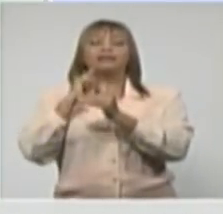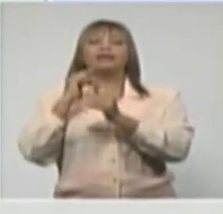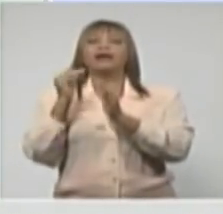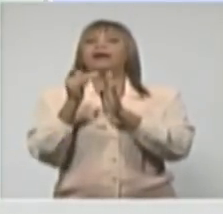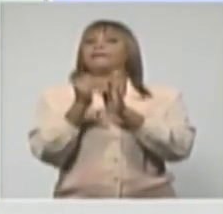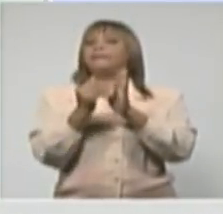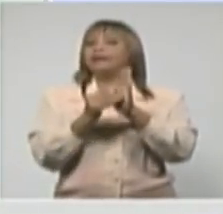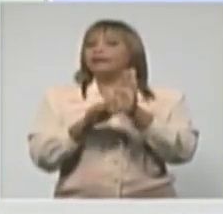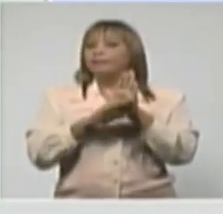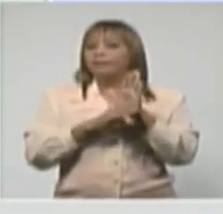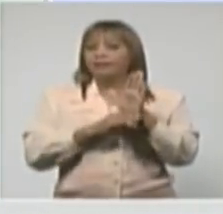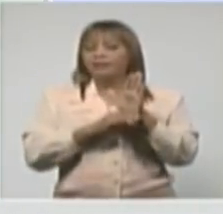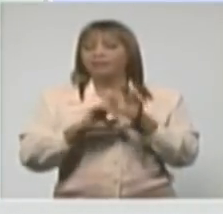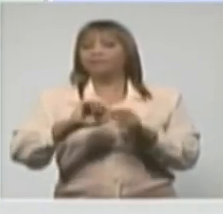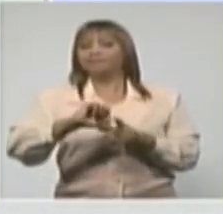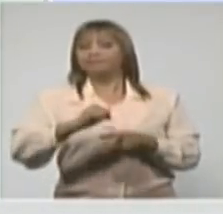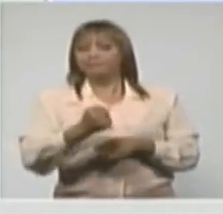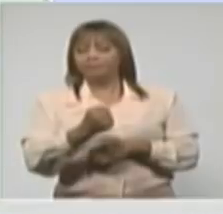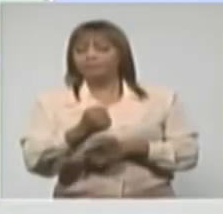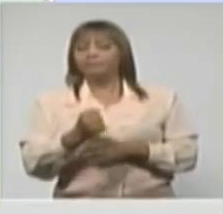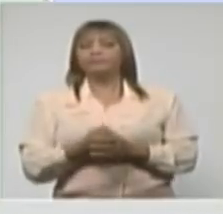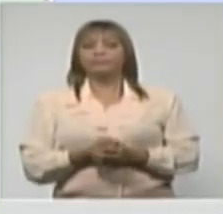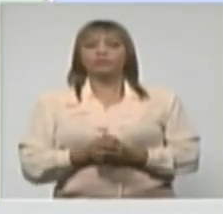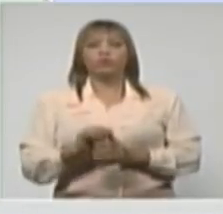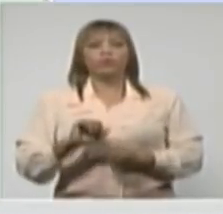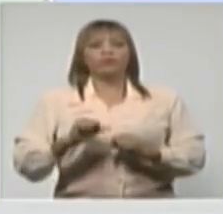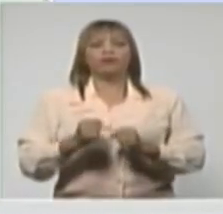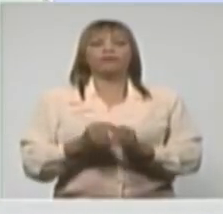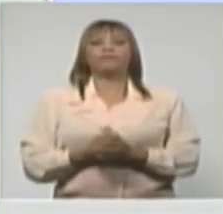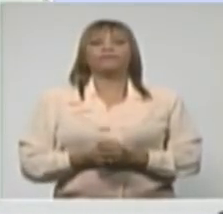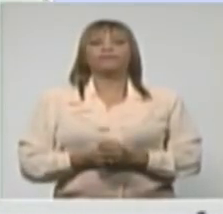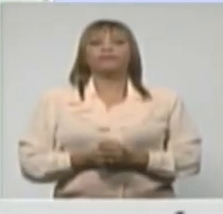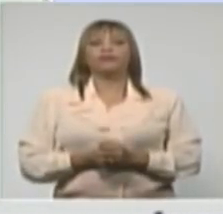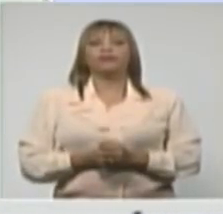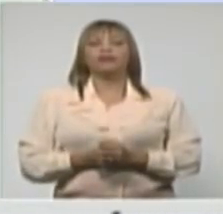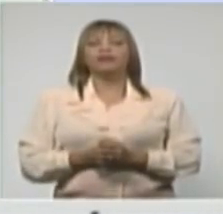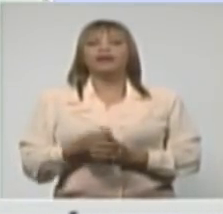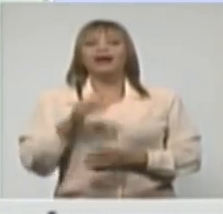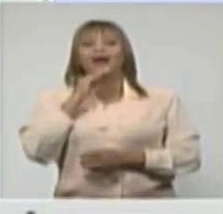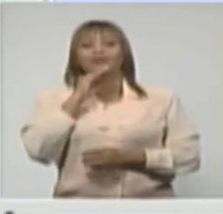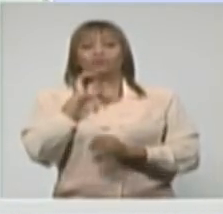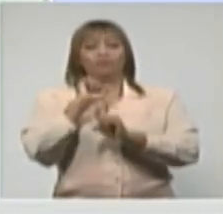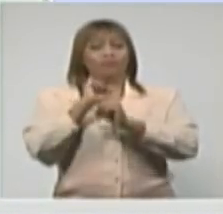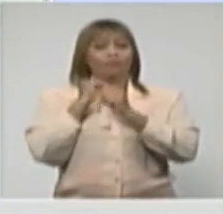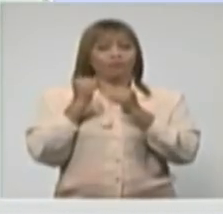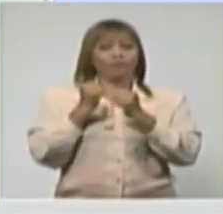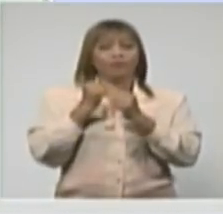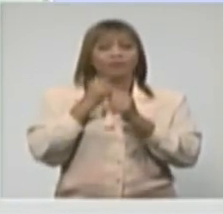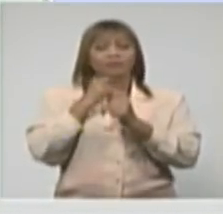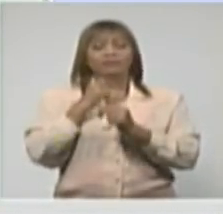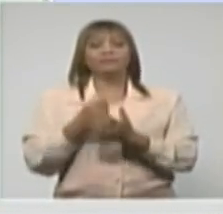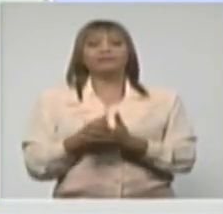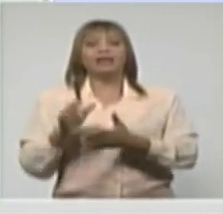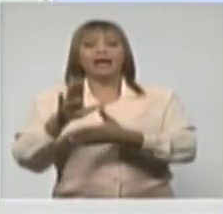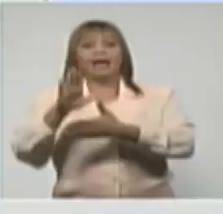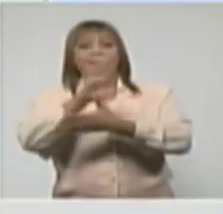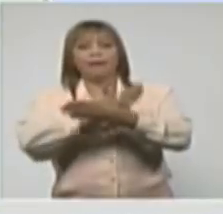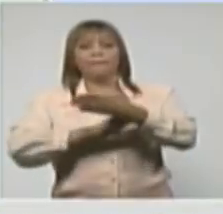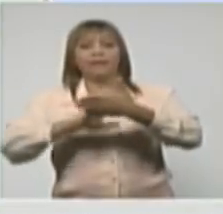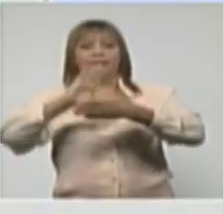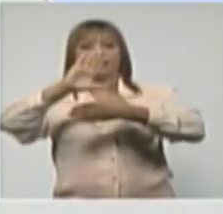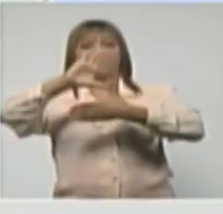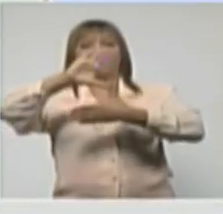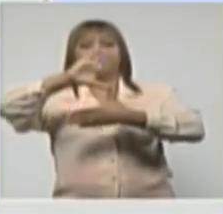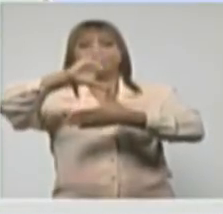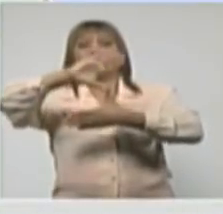restricción. Después en azul más oscuro, América del Norte, fíjense lo que representa